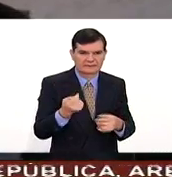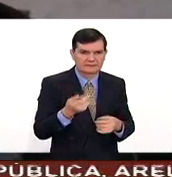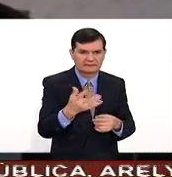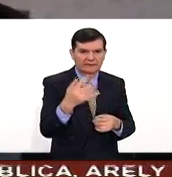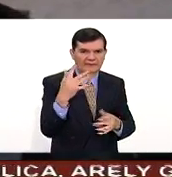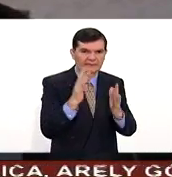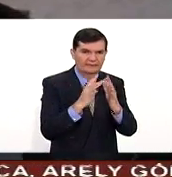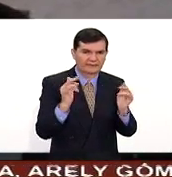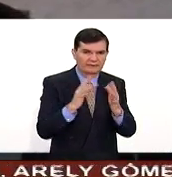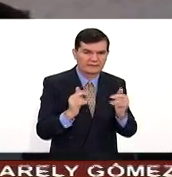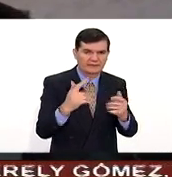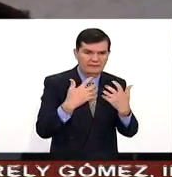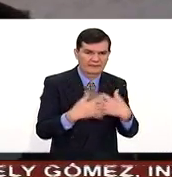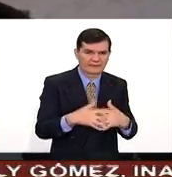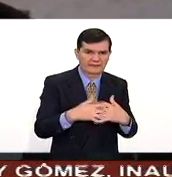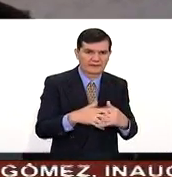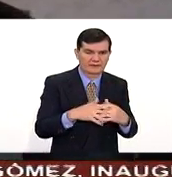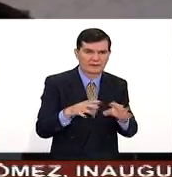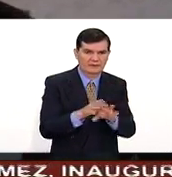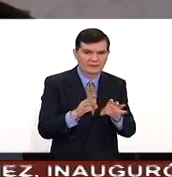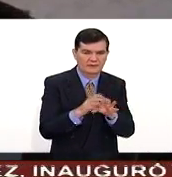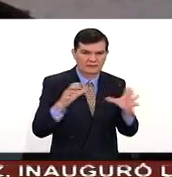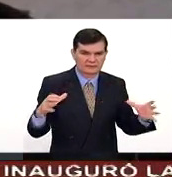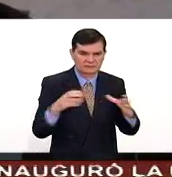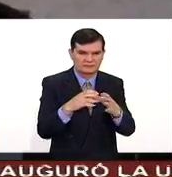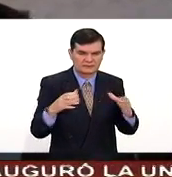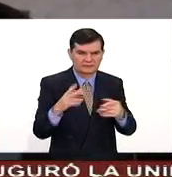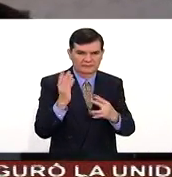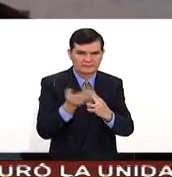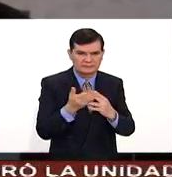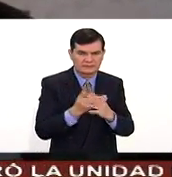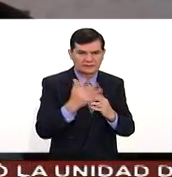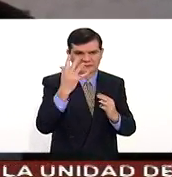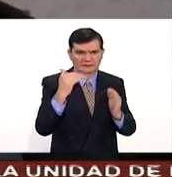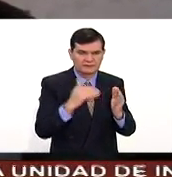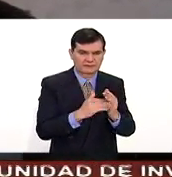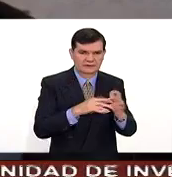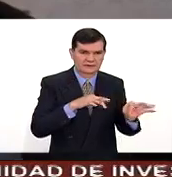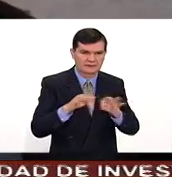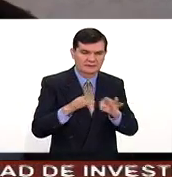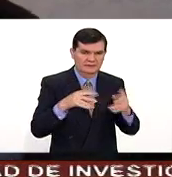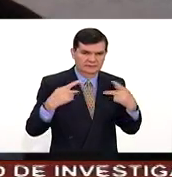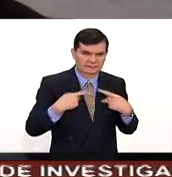Francia empresas de tamaño intermediario, hasta 5,000 empleados.